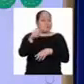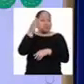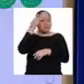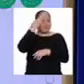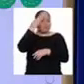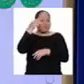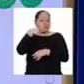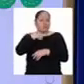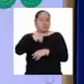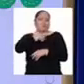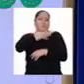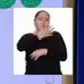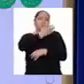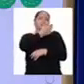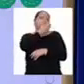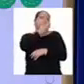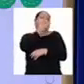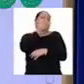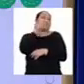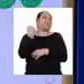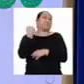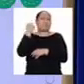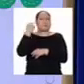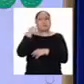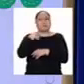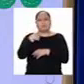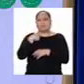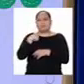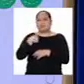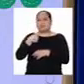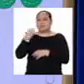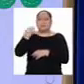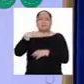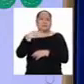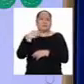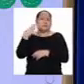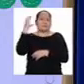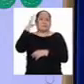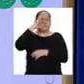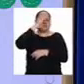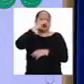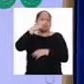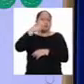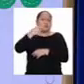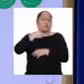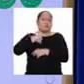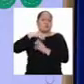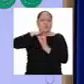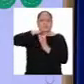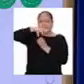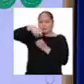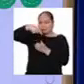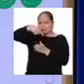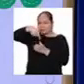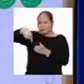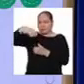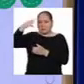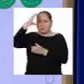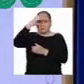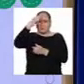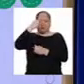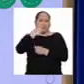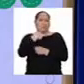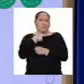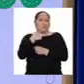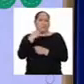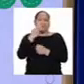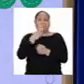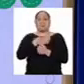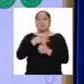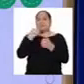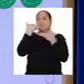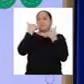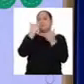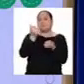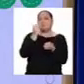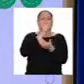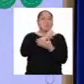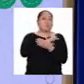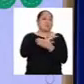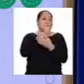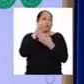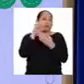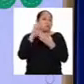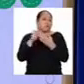el mejor y más codiciado detective del planeta Tierra. Y como el profesional que